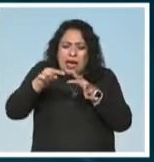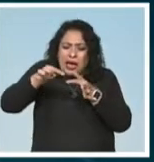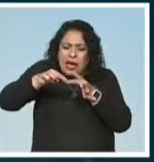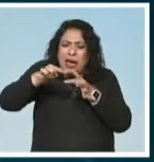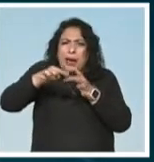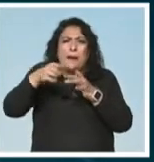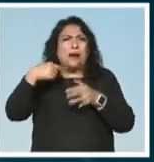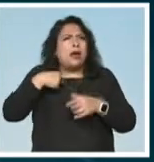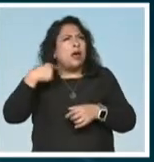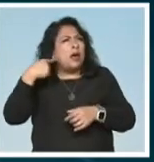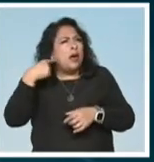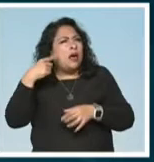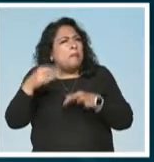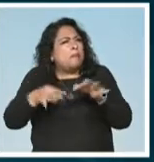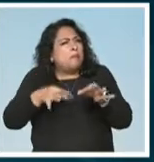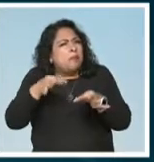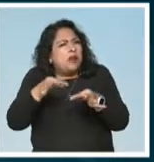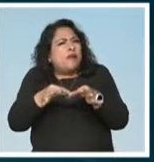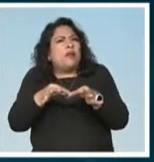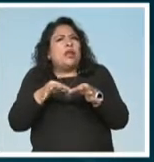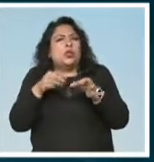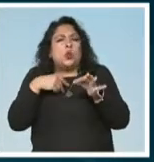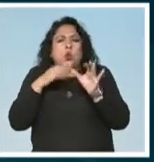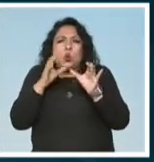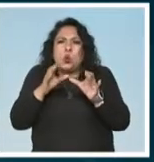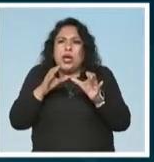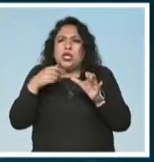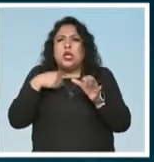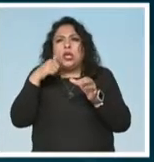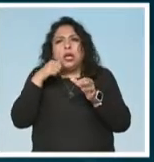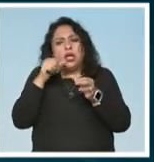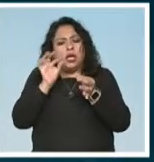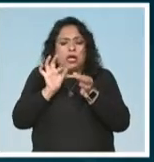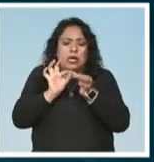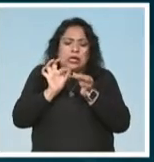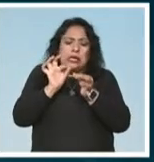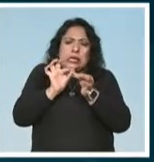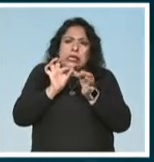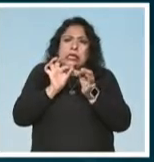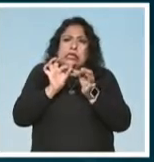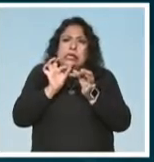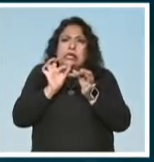el sonido que sea perfecto y tal. Entonces, todo el tiempo estoy muy,